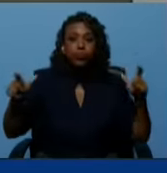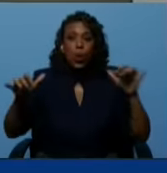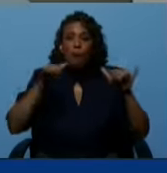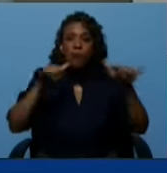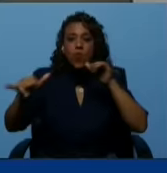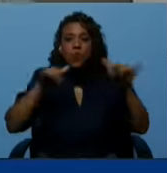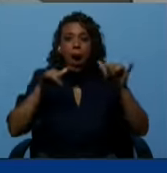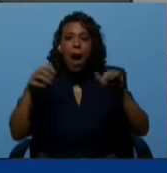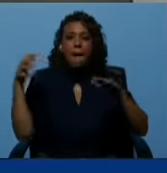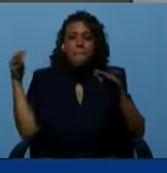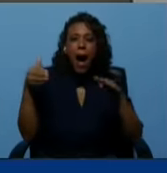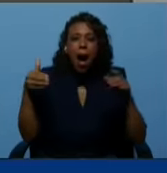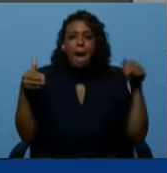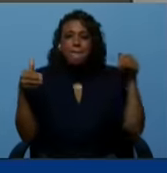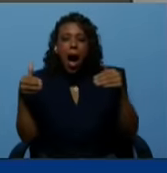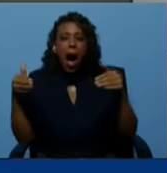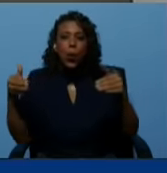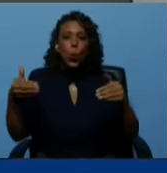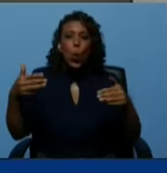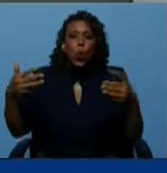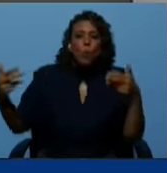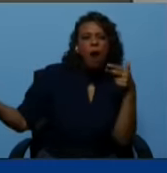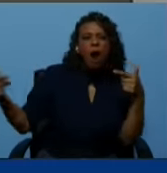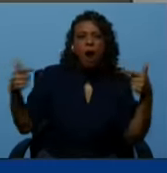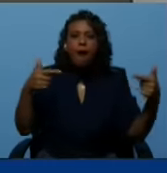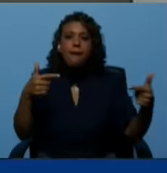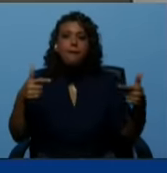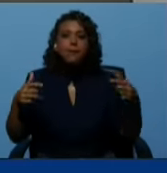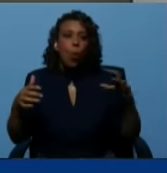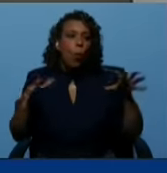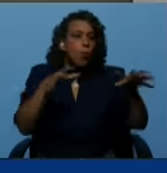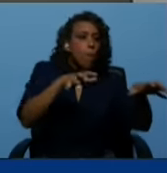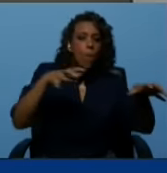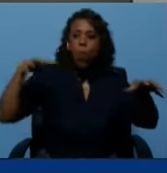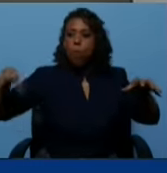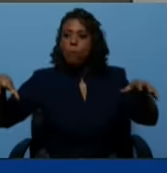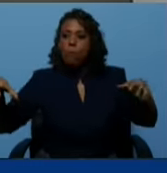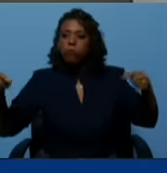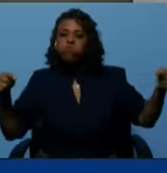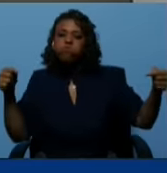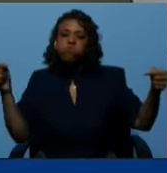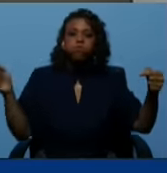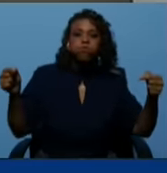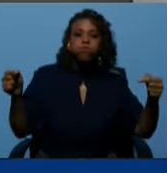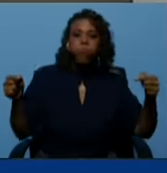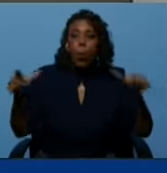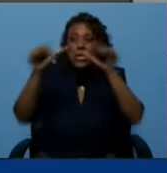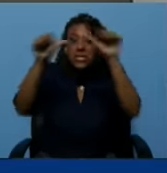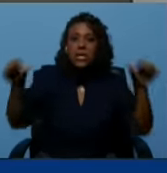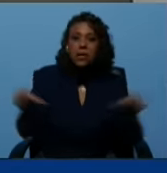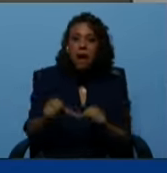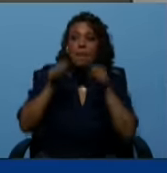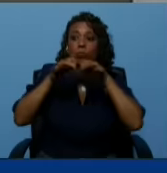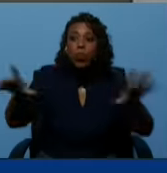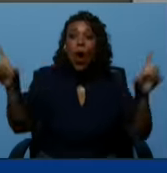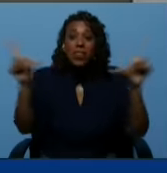Son ataques como de una guerra de guerrilla, Hernández Lares, una especie de guerra de guerrilla contra los sistemas de